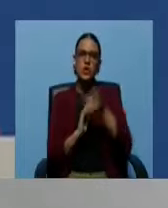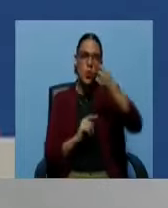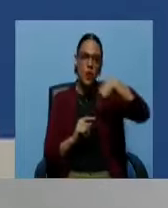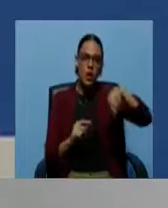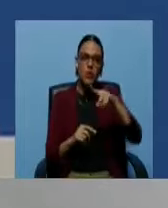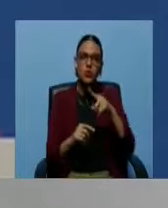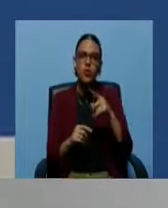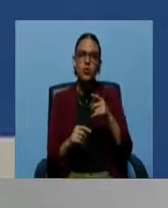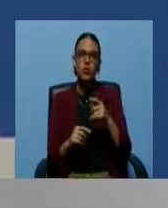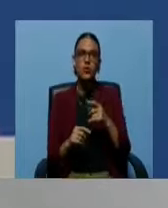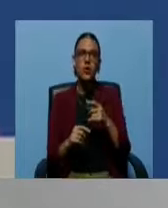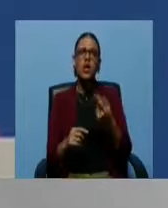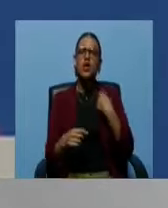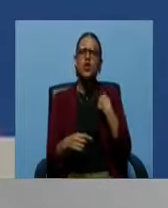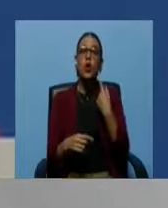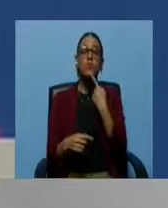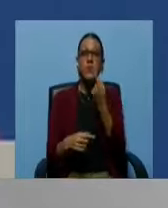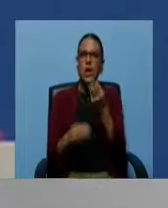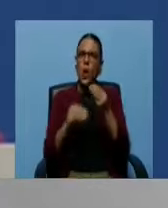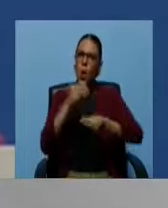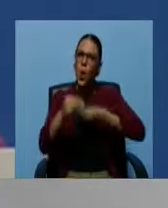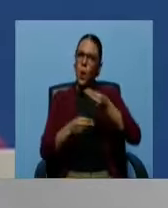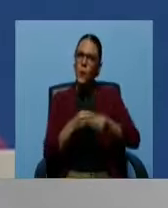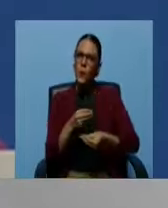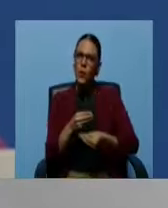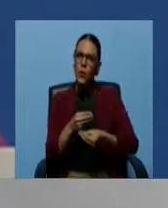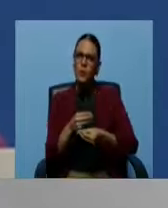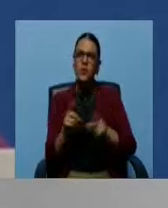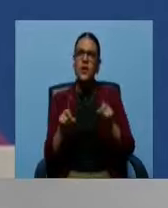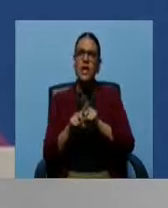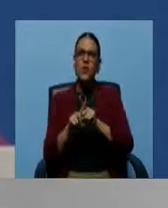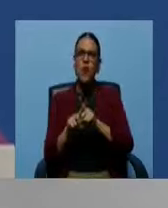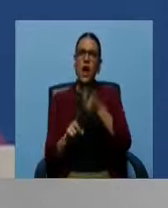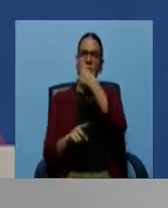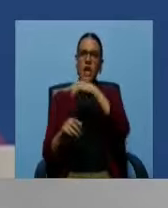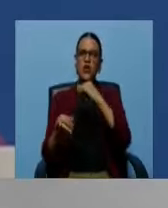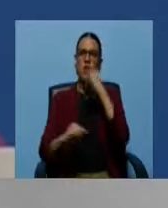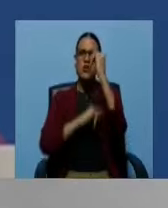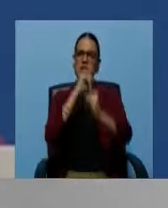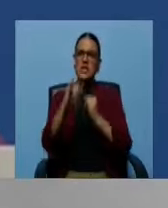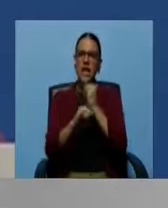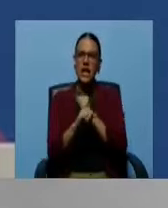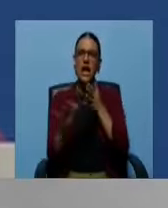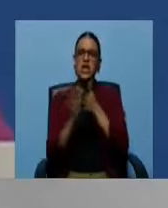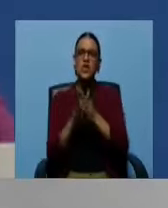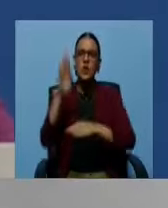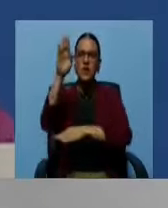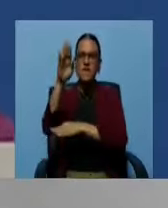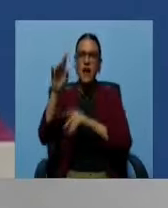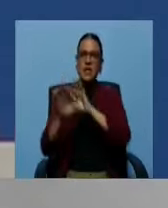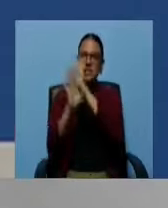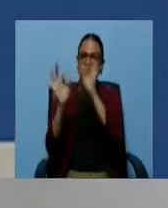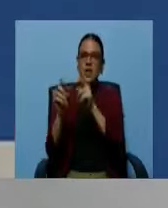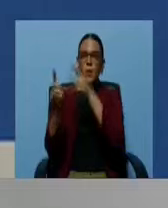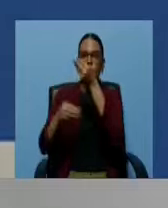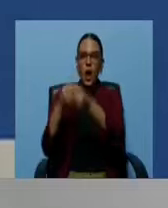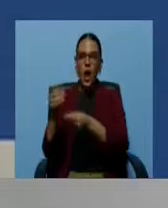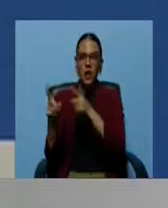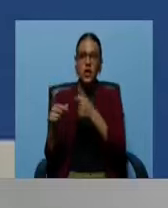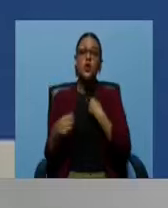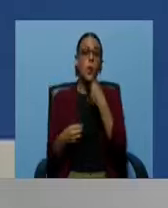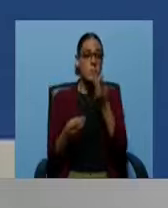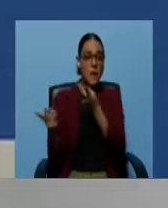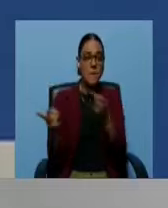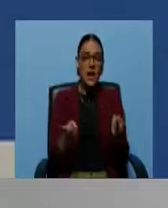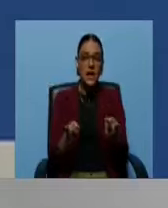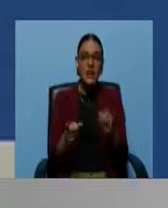misma. Y yo lo llamo el cartel internacional del fascismo. Quiero dar la bienvenida en nombre